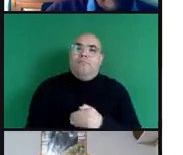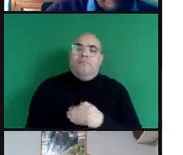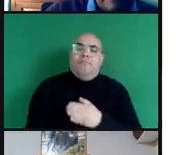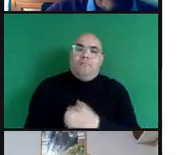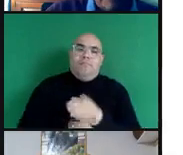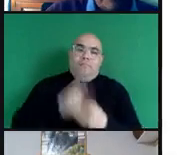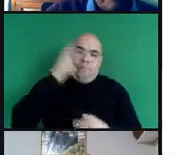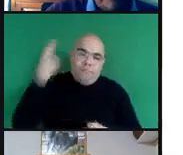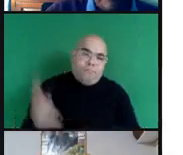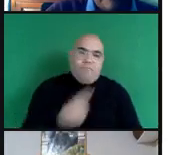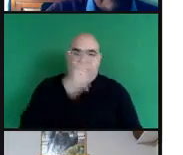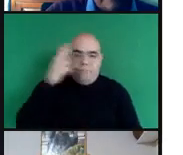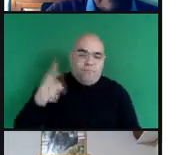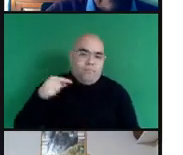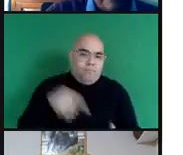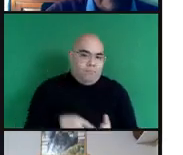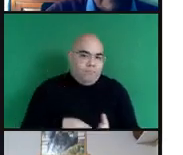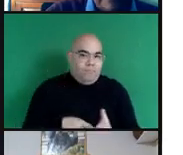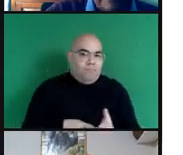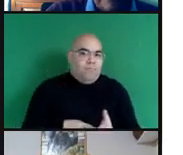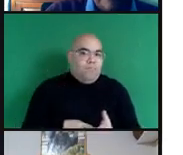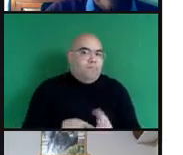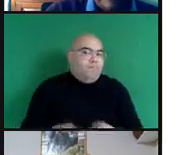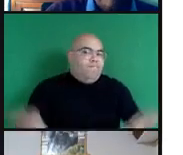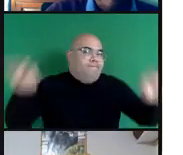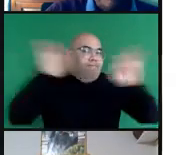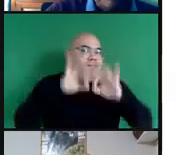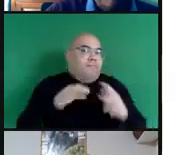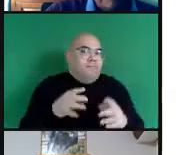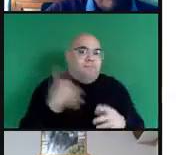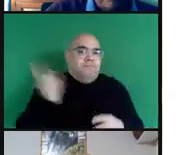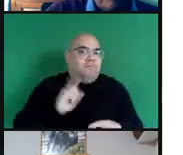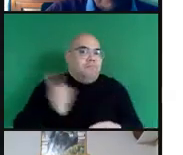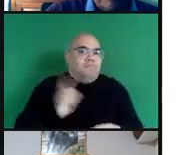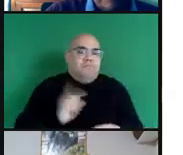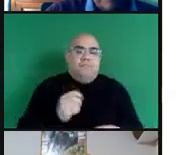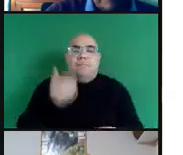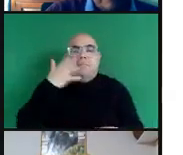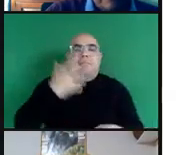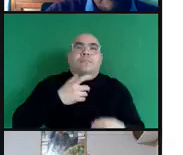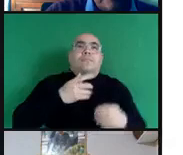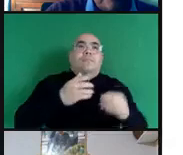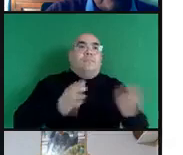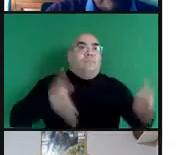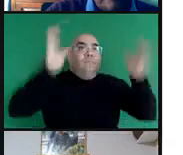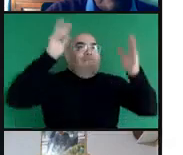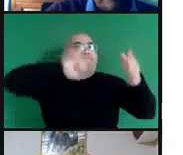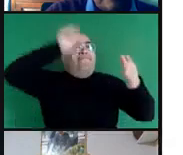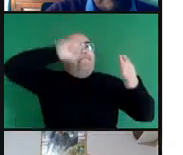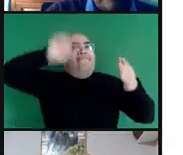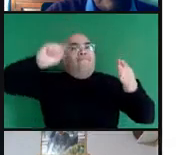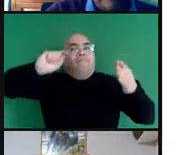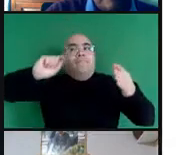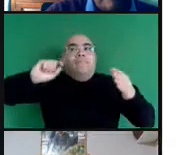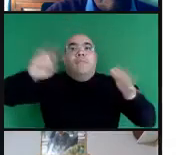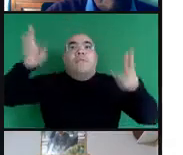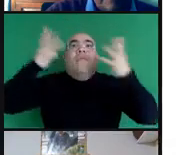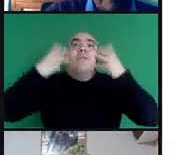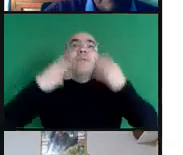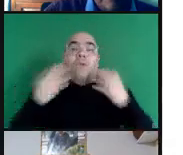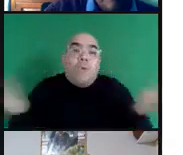pero aquí es imposible, es que se limpia un monumento y a los 8 días otra vez está en este